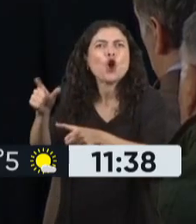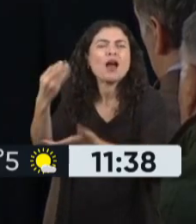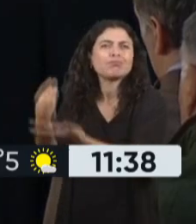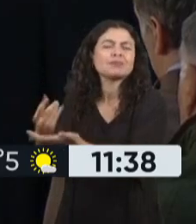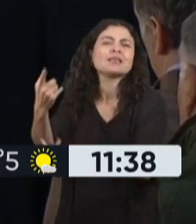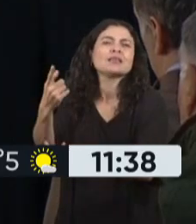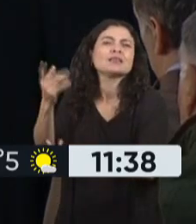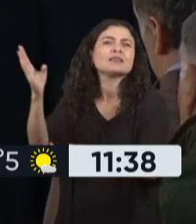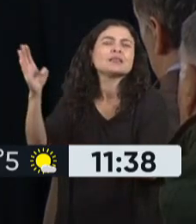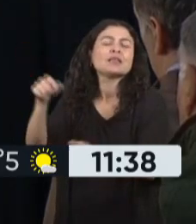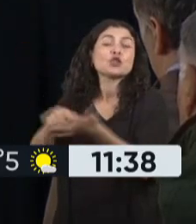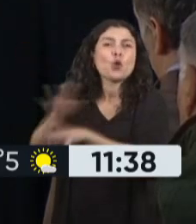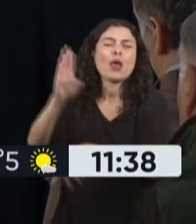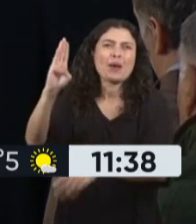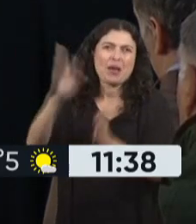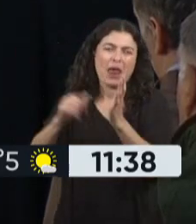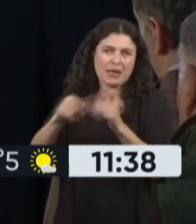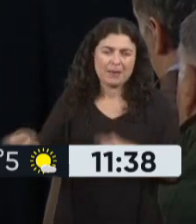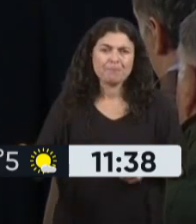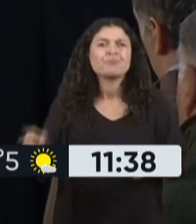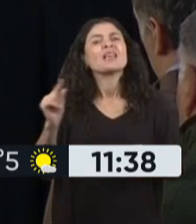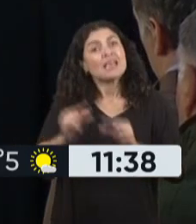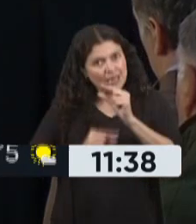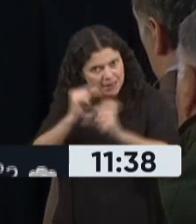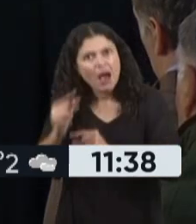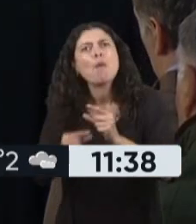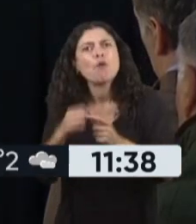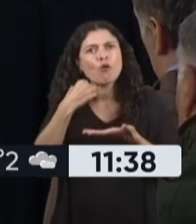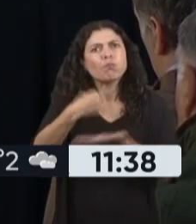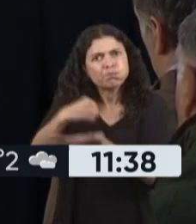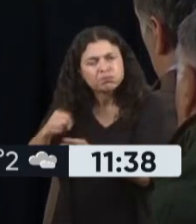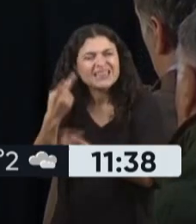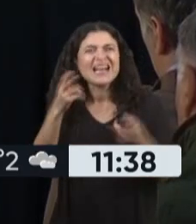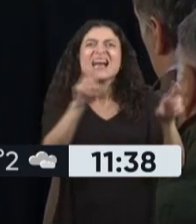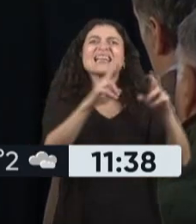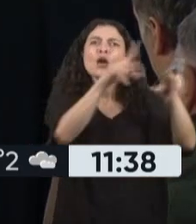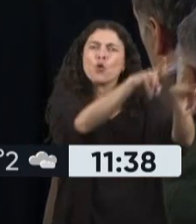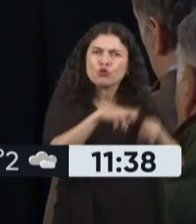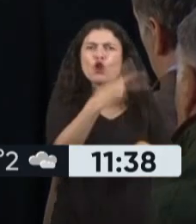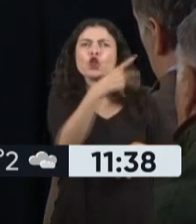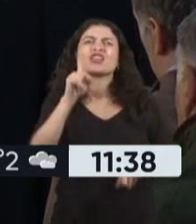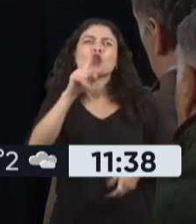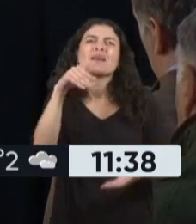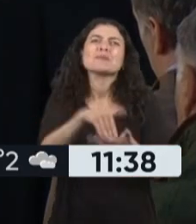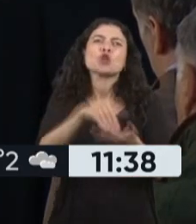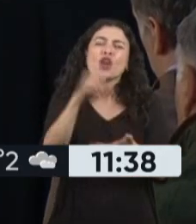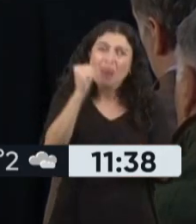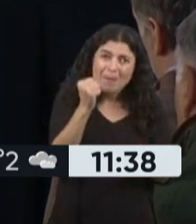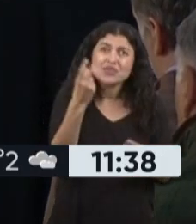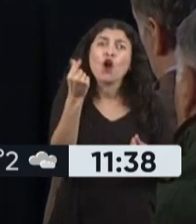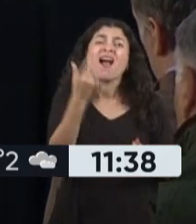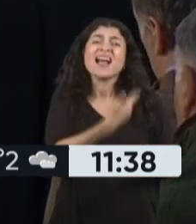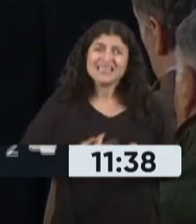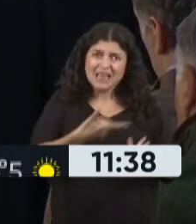Y así es que logramos poder reasignar partidas y conseguir recursos por 200.000 millones de pesos. Es